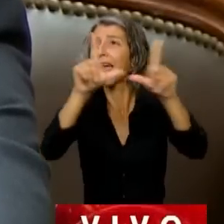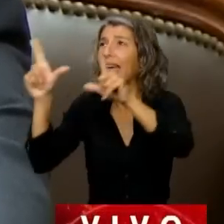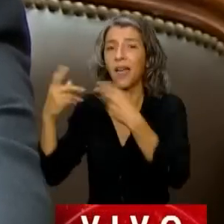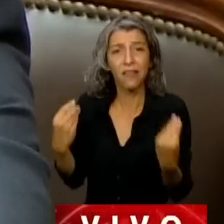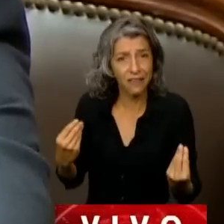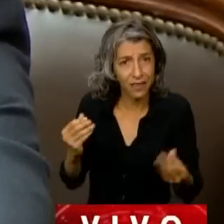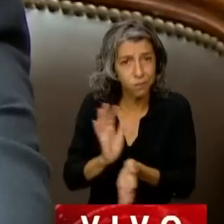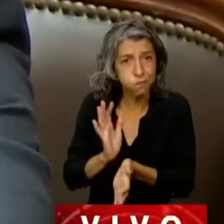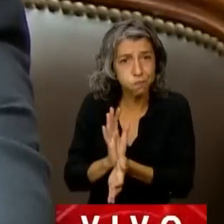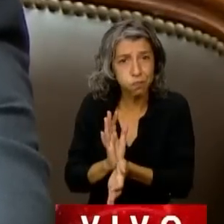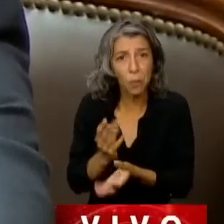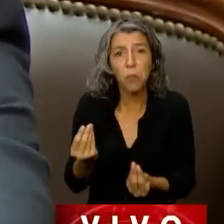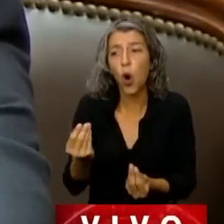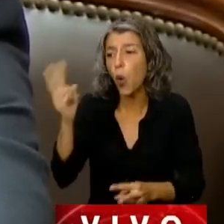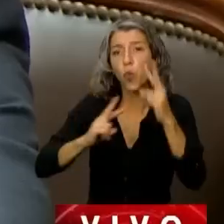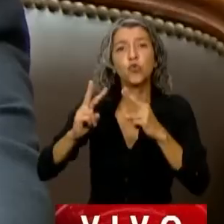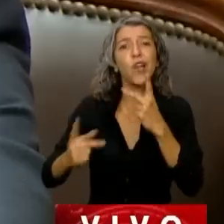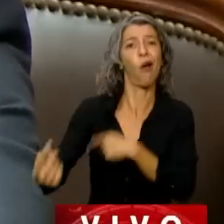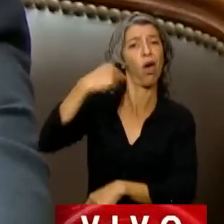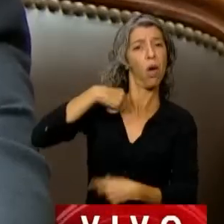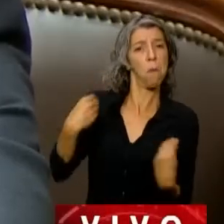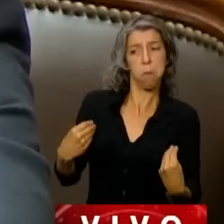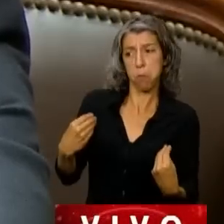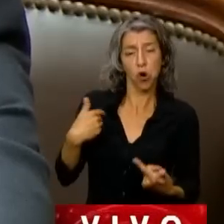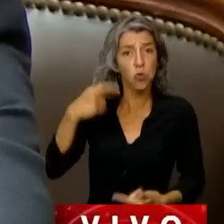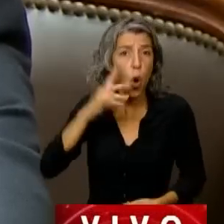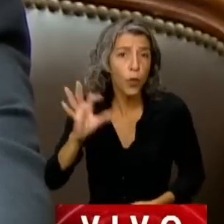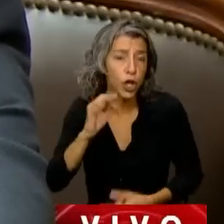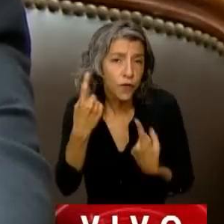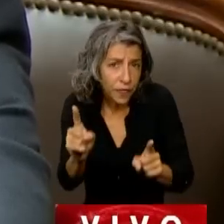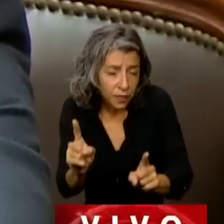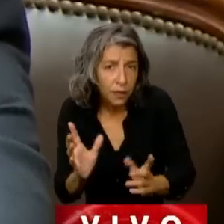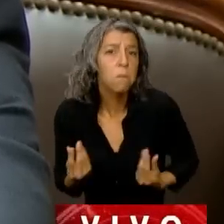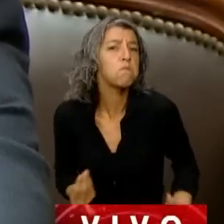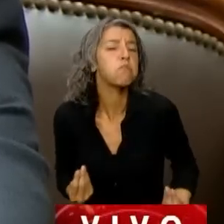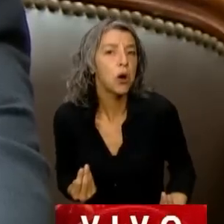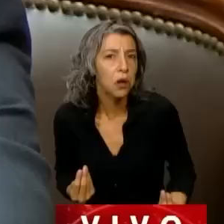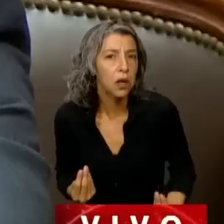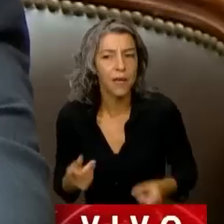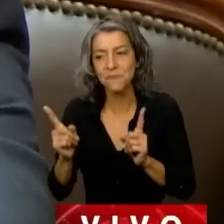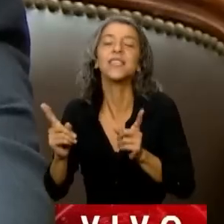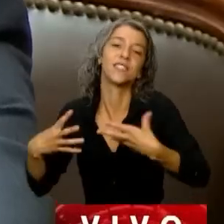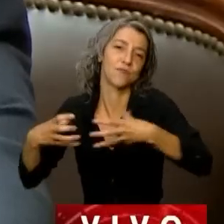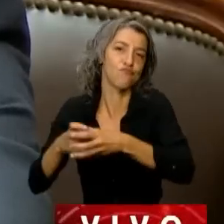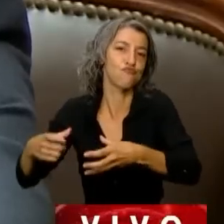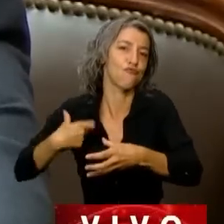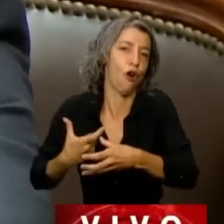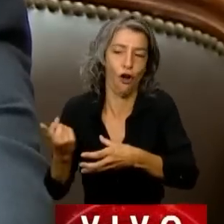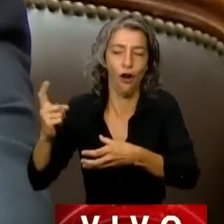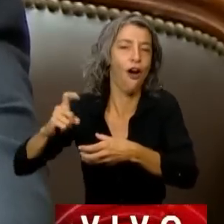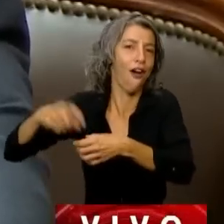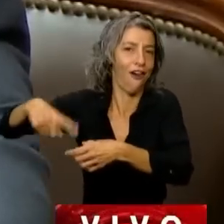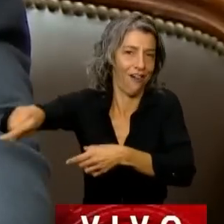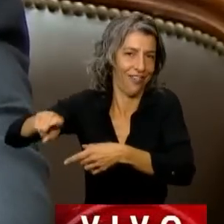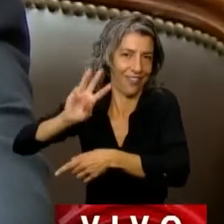aceptada por parte de gremios como el gremio del ANSES. ¿Tengo derecho o no tengo derecho a opinar y a votar